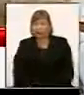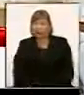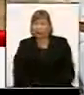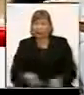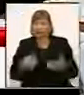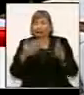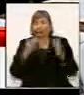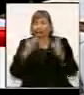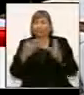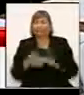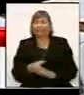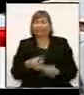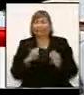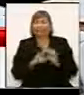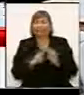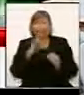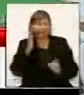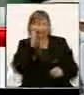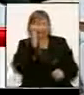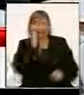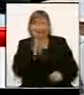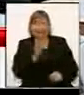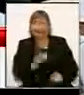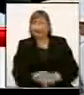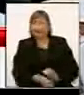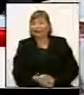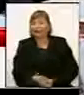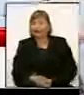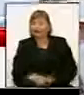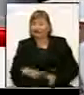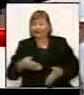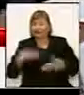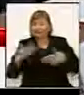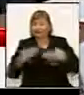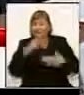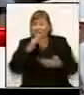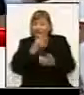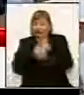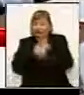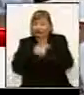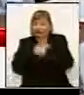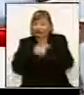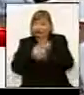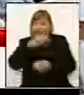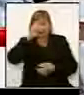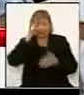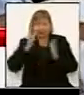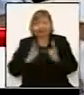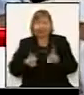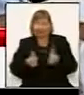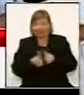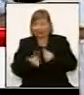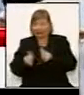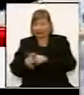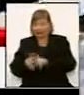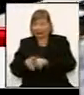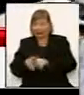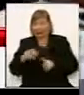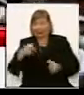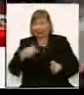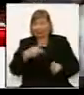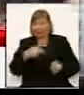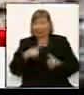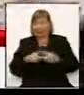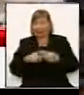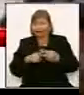sus palabras. Sabemos que ellas expresan su honestidad y amor por la patria, pero también, como iniciamos